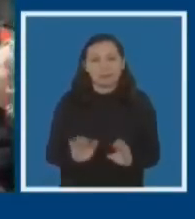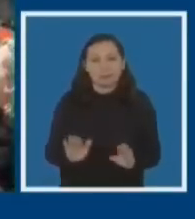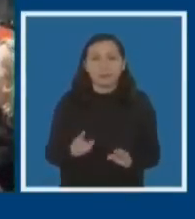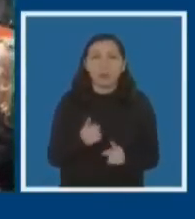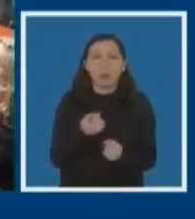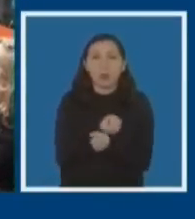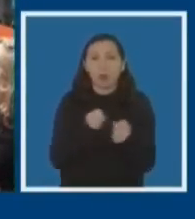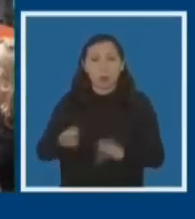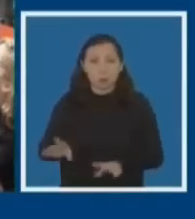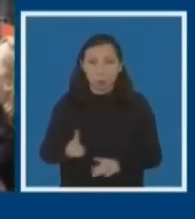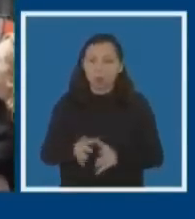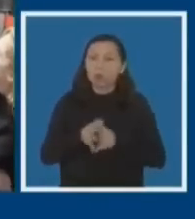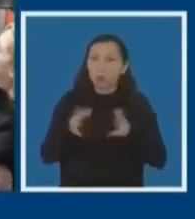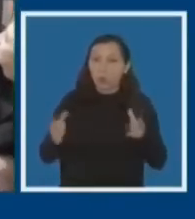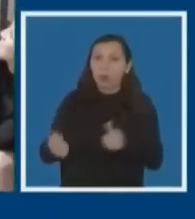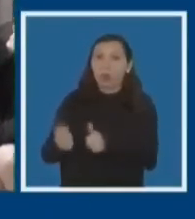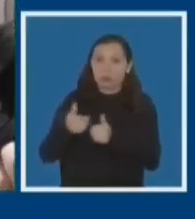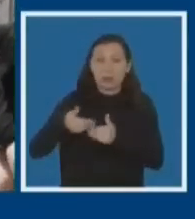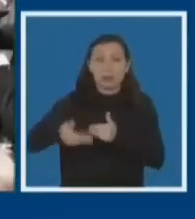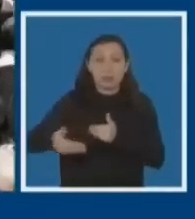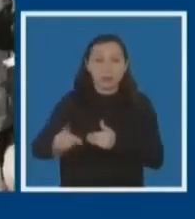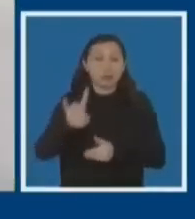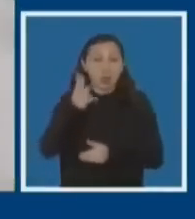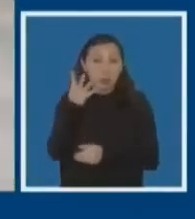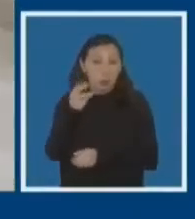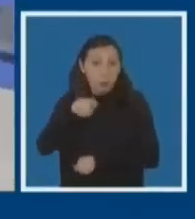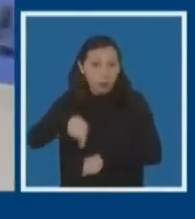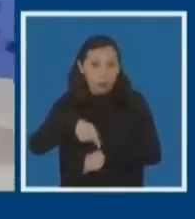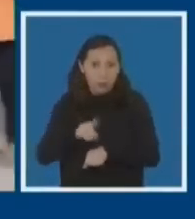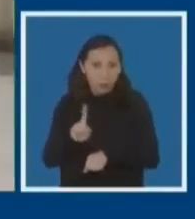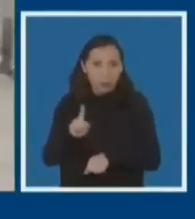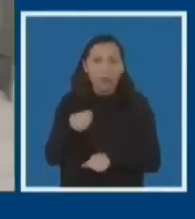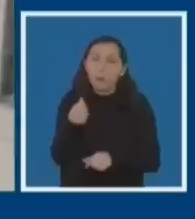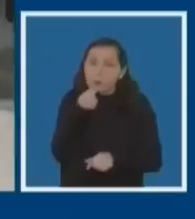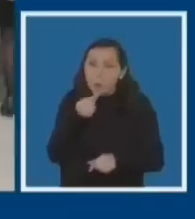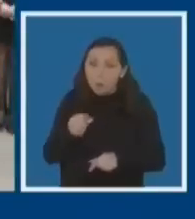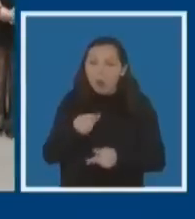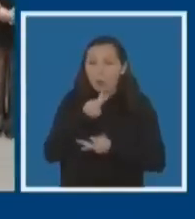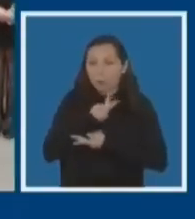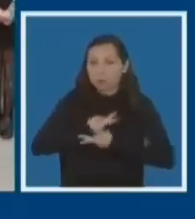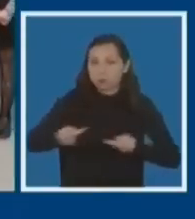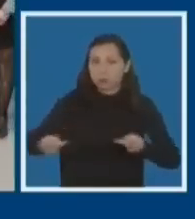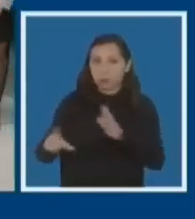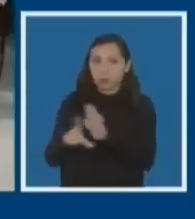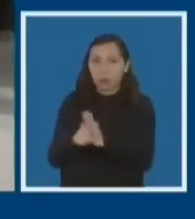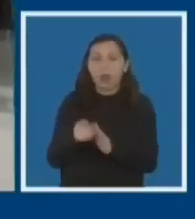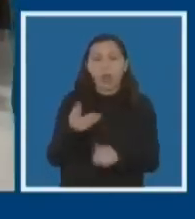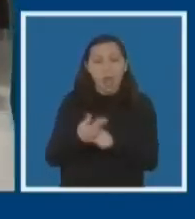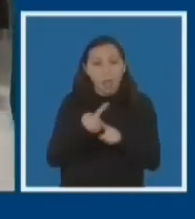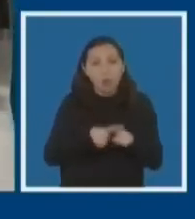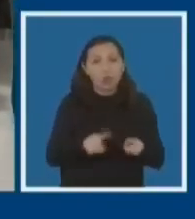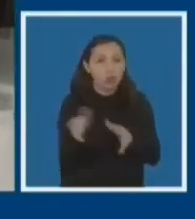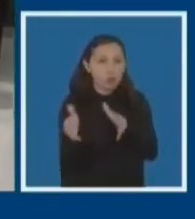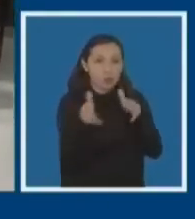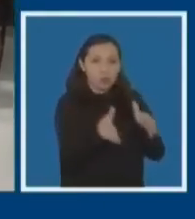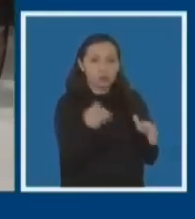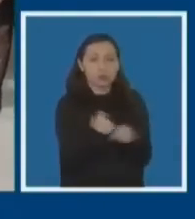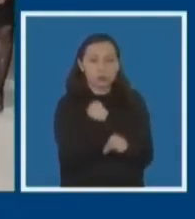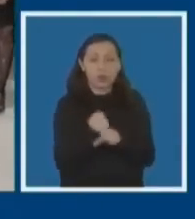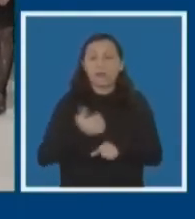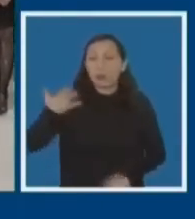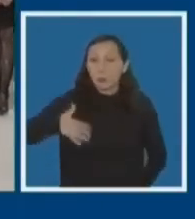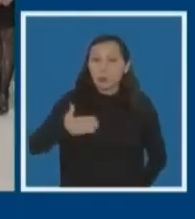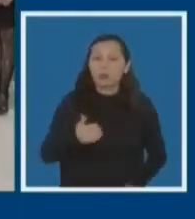Nada, a no bajar los brazos, se nos vienen grandes desafíos, no solamente las 40 horas que prontamente vamos a promulgar. Tenemos otra tarea importante que